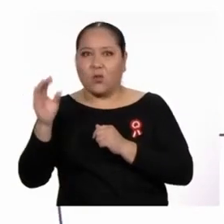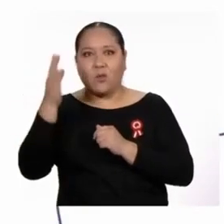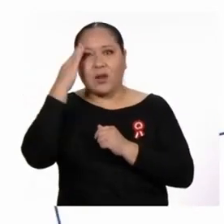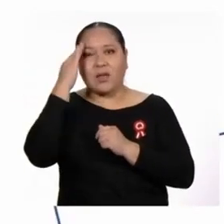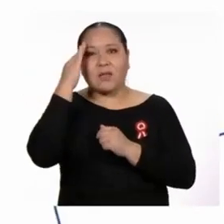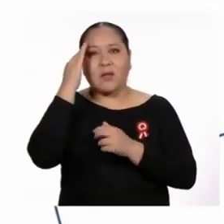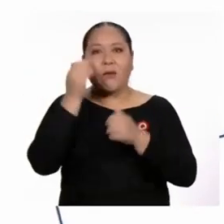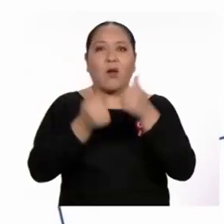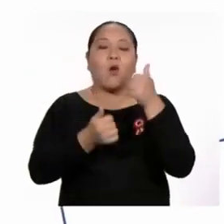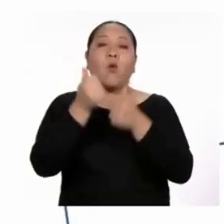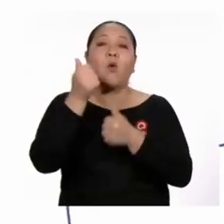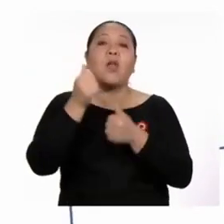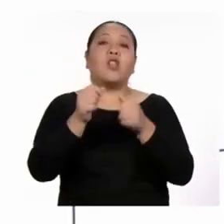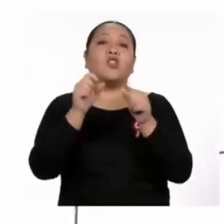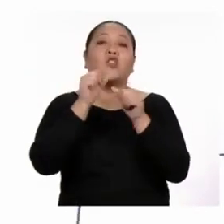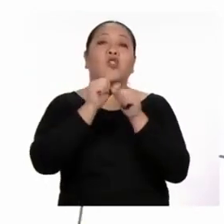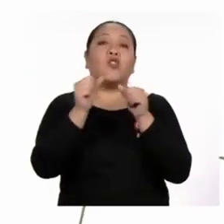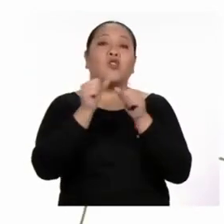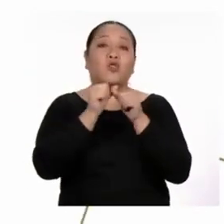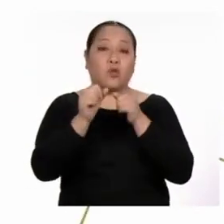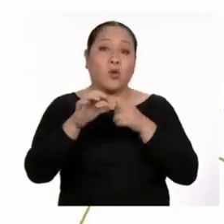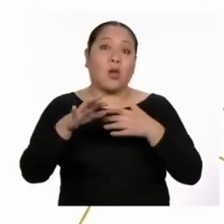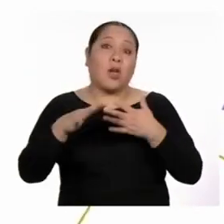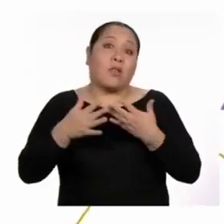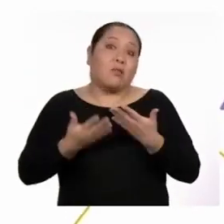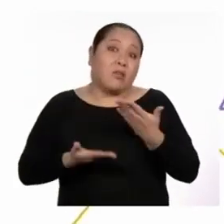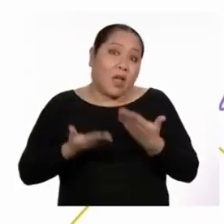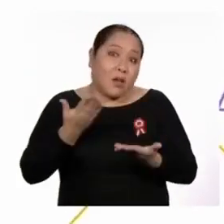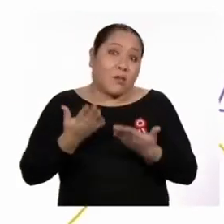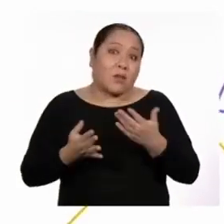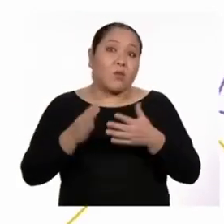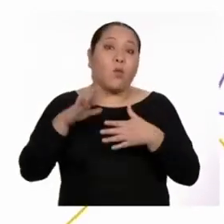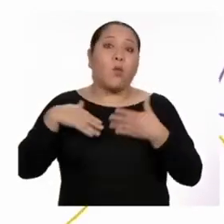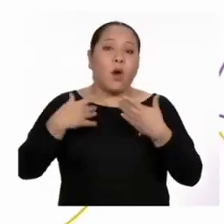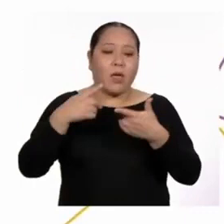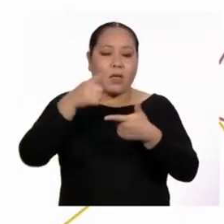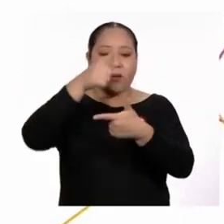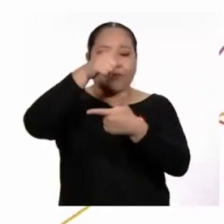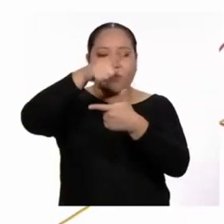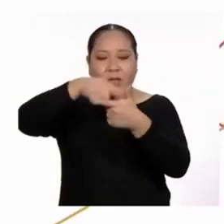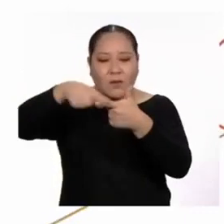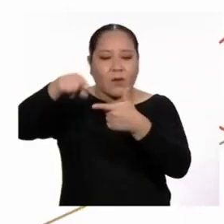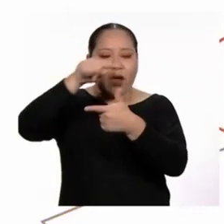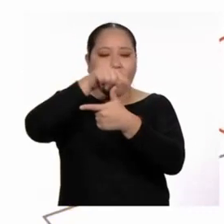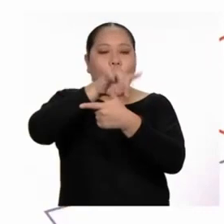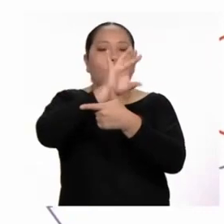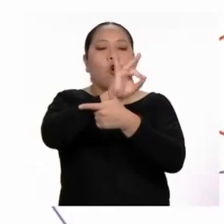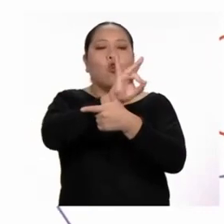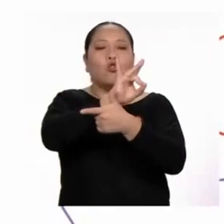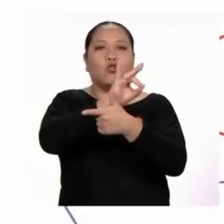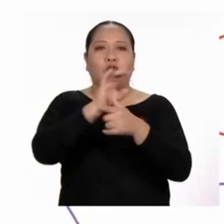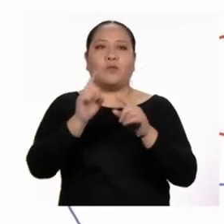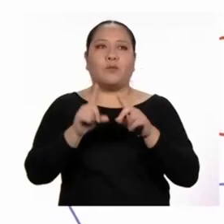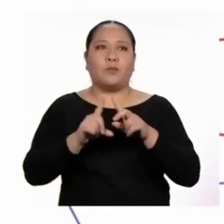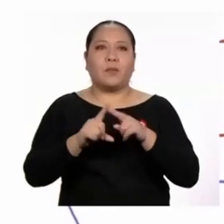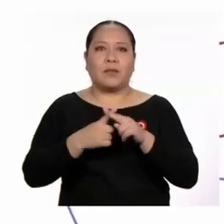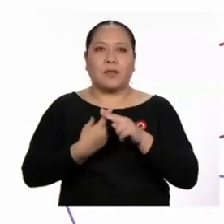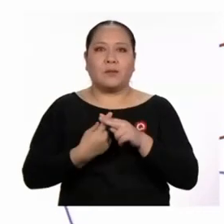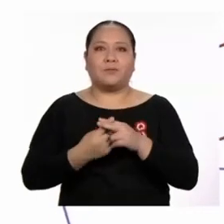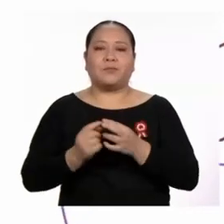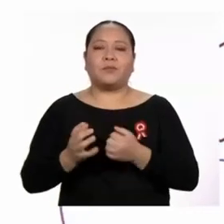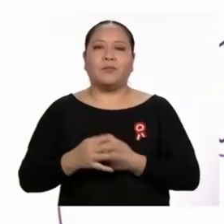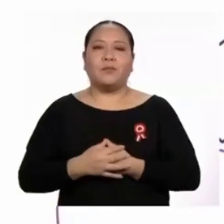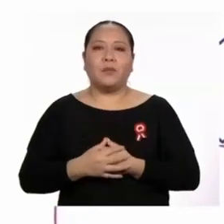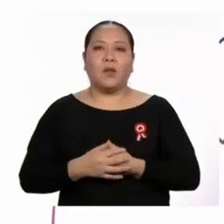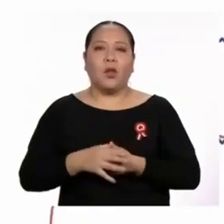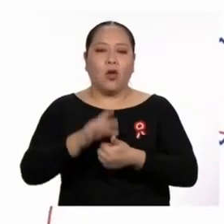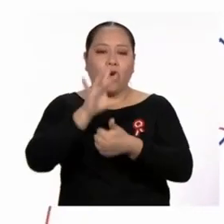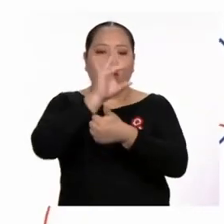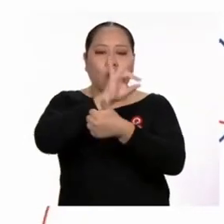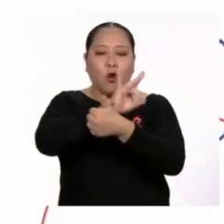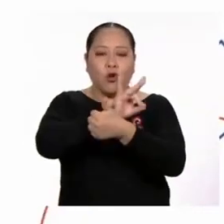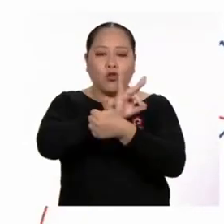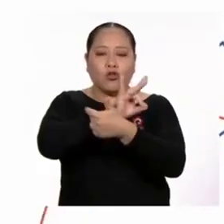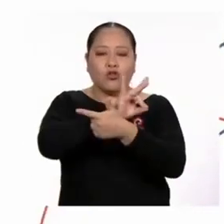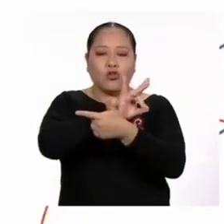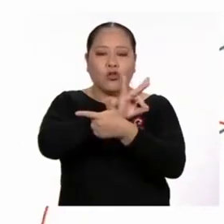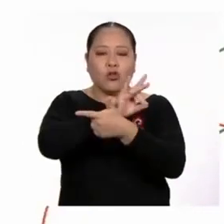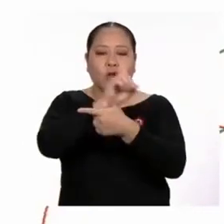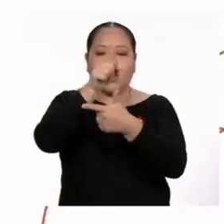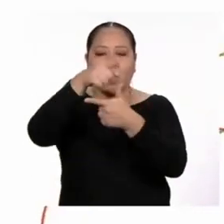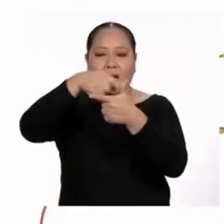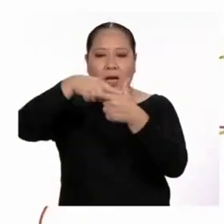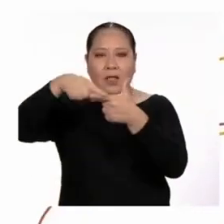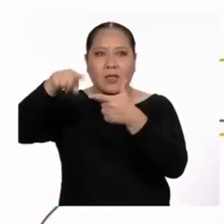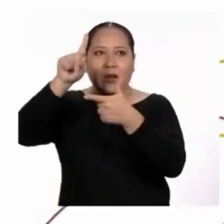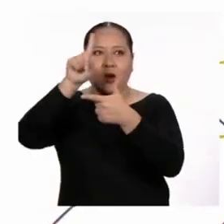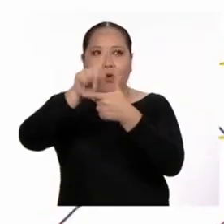a los números que pueden dividir al 8. Empecemos. Al dividir 8 entre 1,